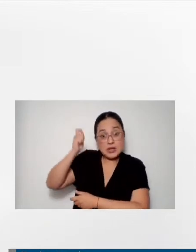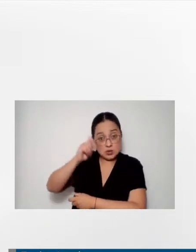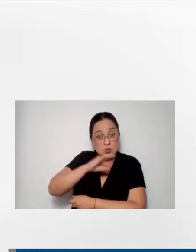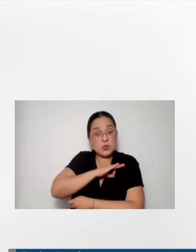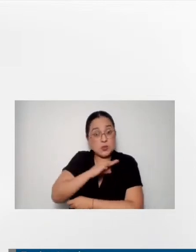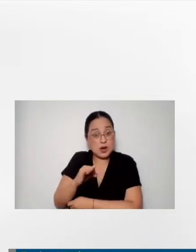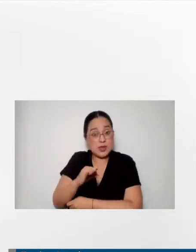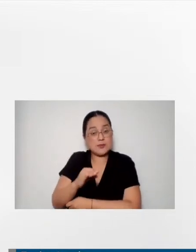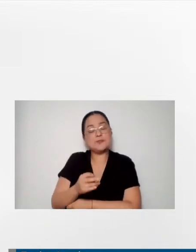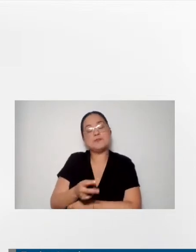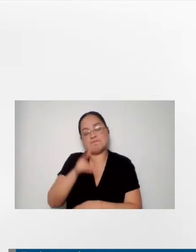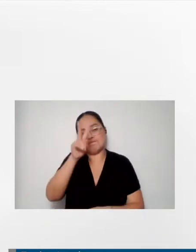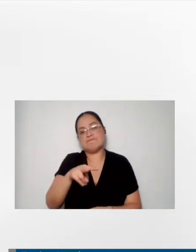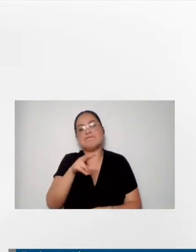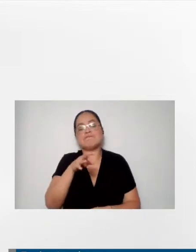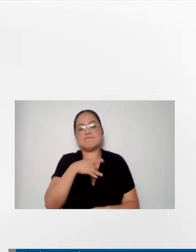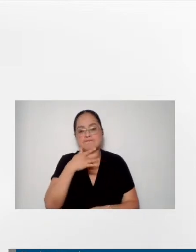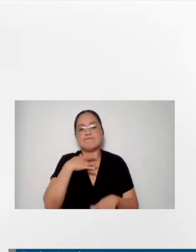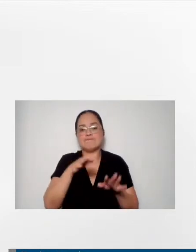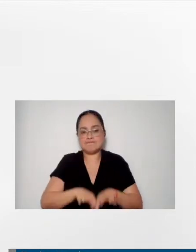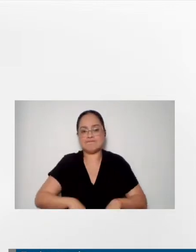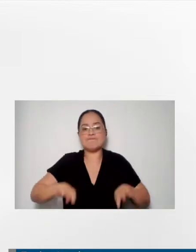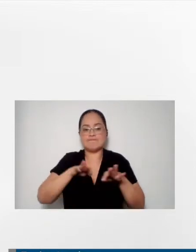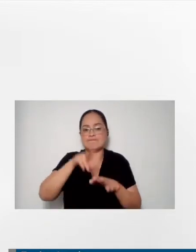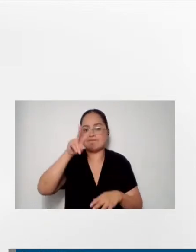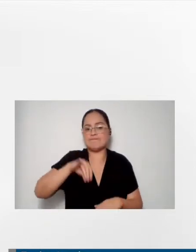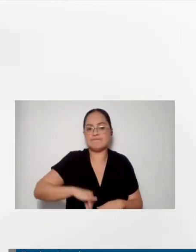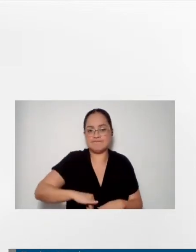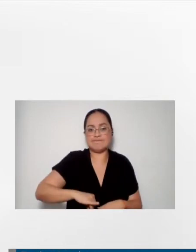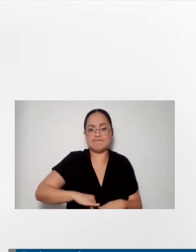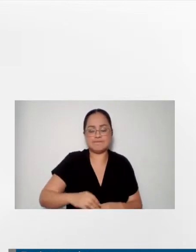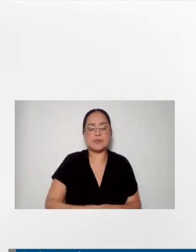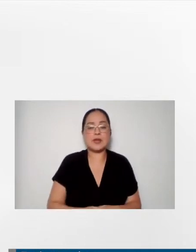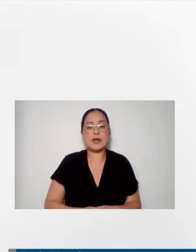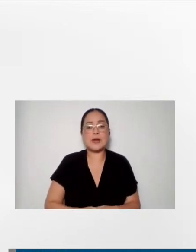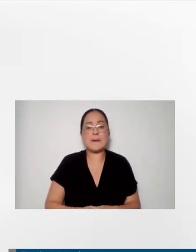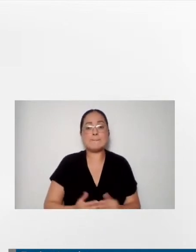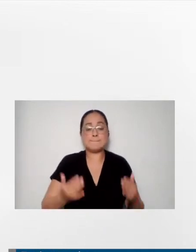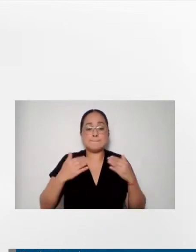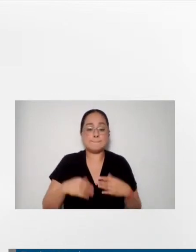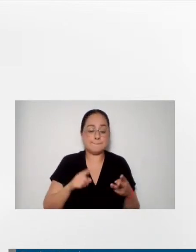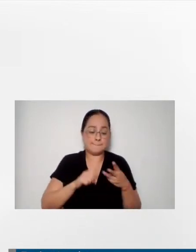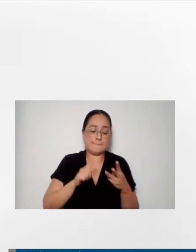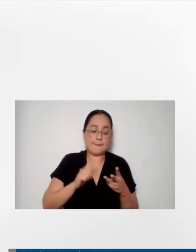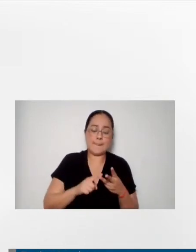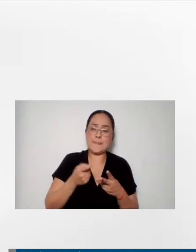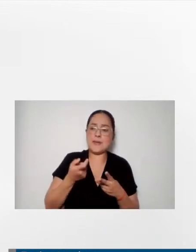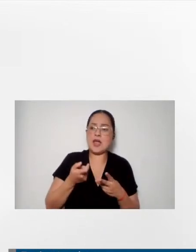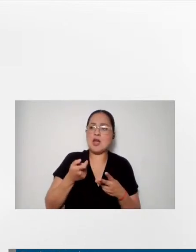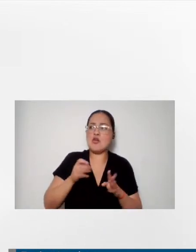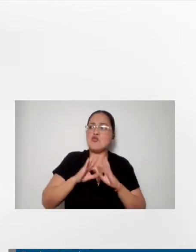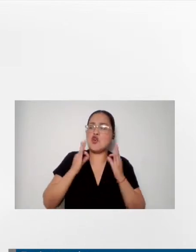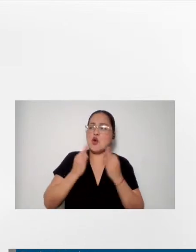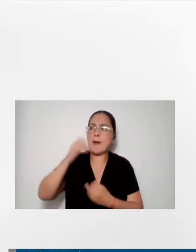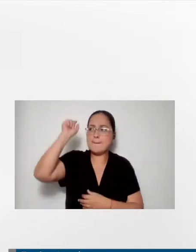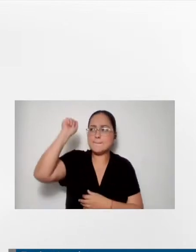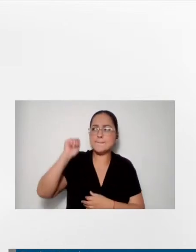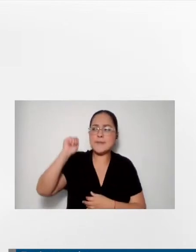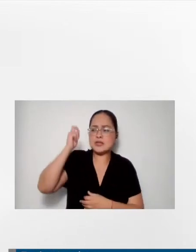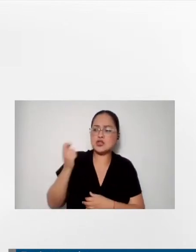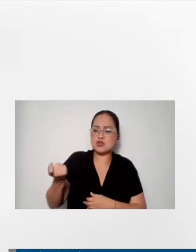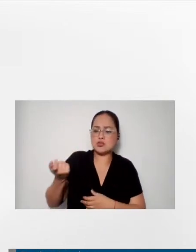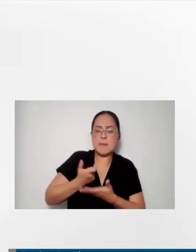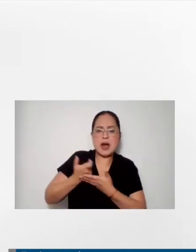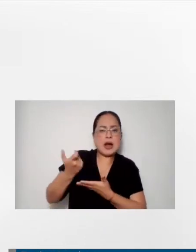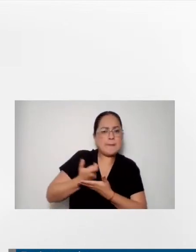parece interesante. Acá también está este tema de enriquecimiento ilícito, ¿no? Si se da una